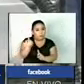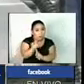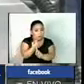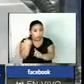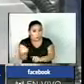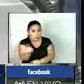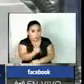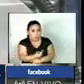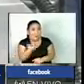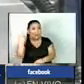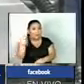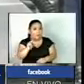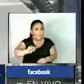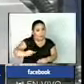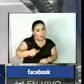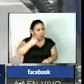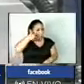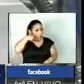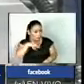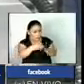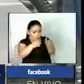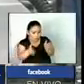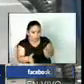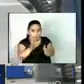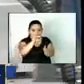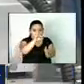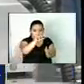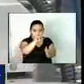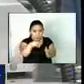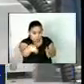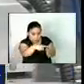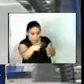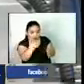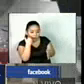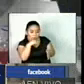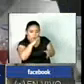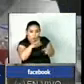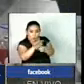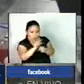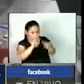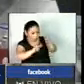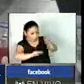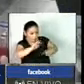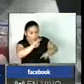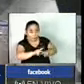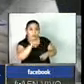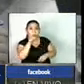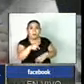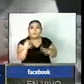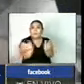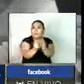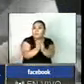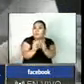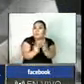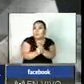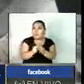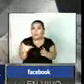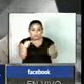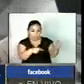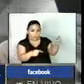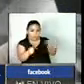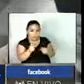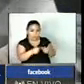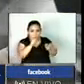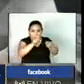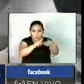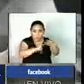hay que realizar un ensayo de fase 3 en miles de portadores del virus el problema es que actualmente solo se señalan algunos